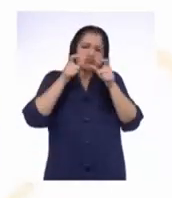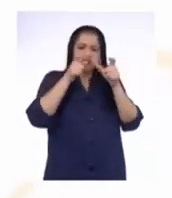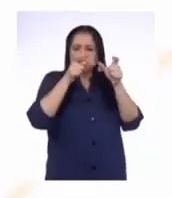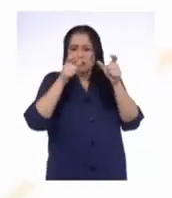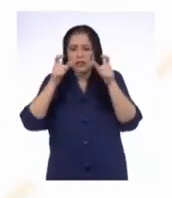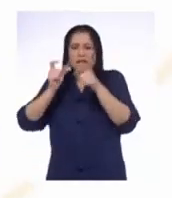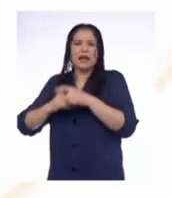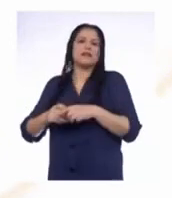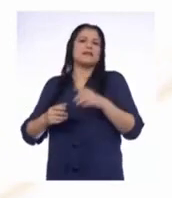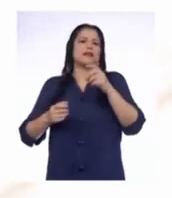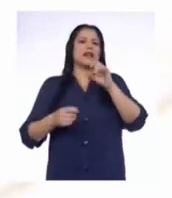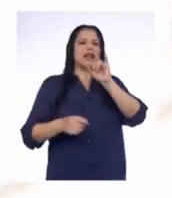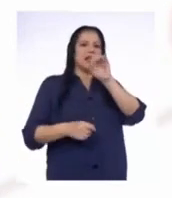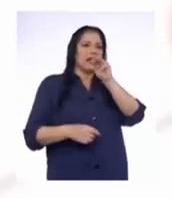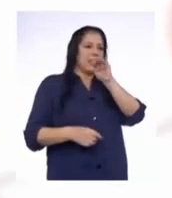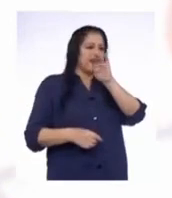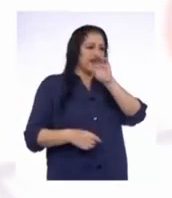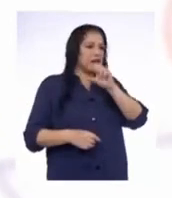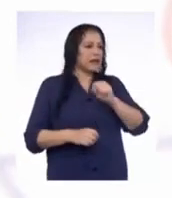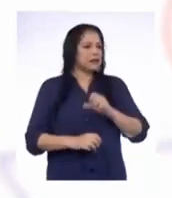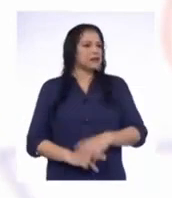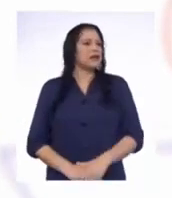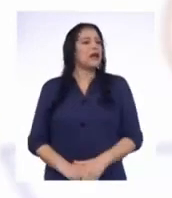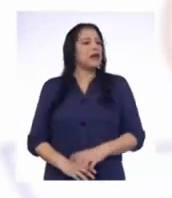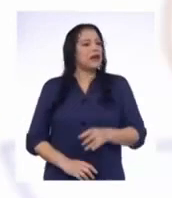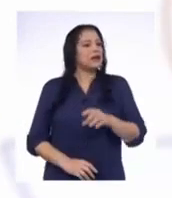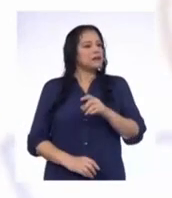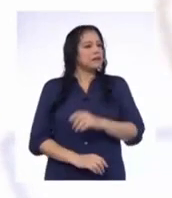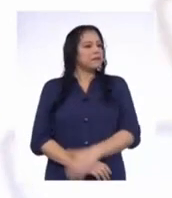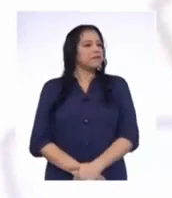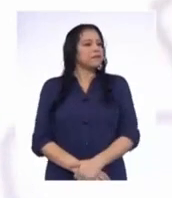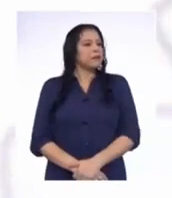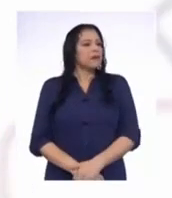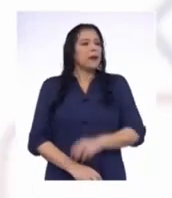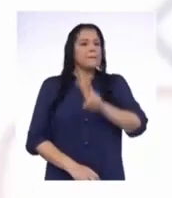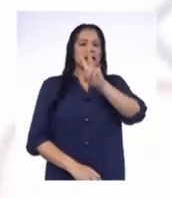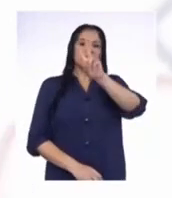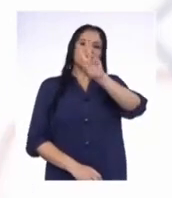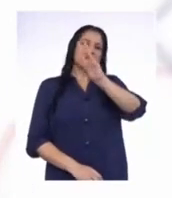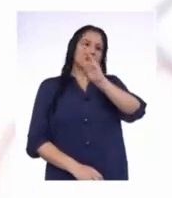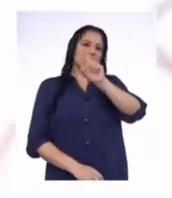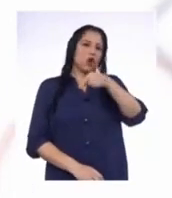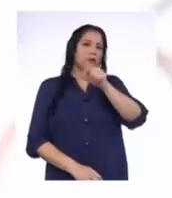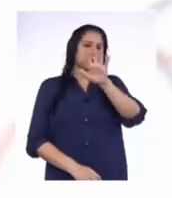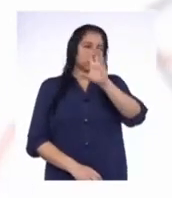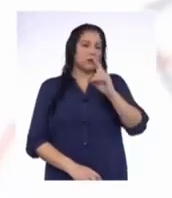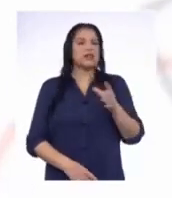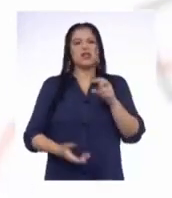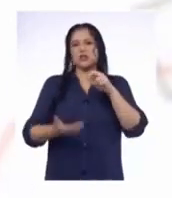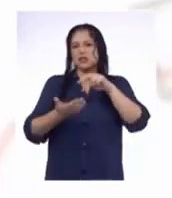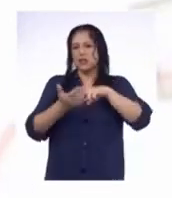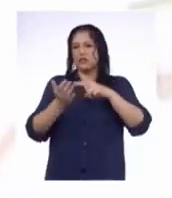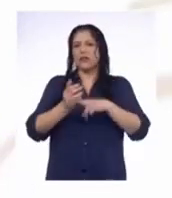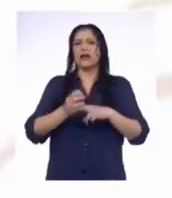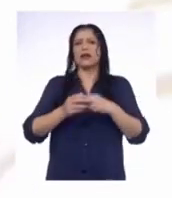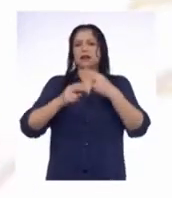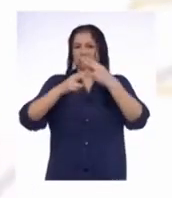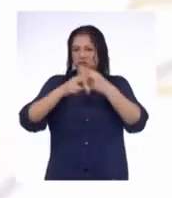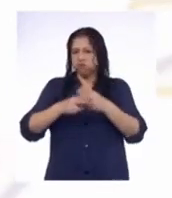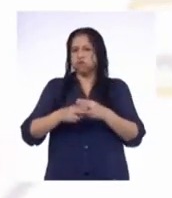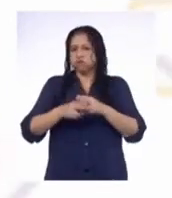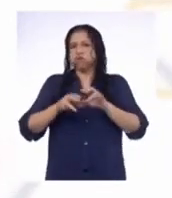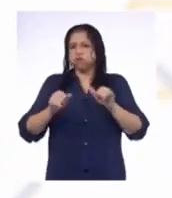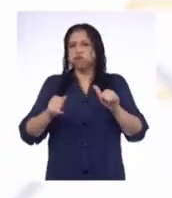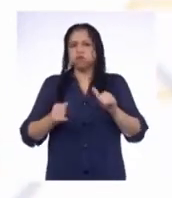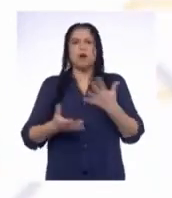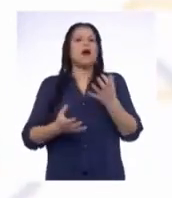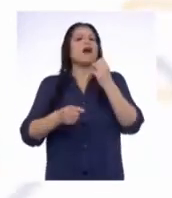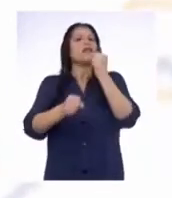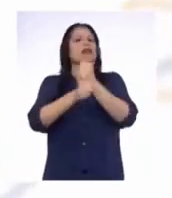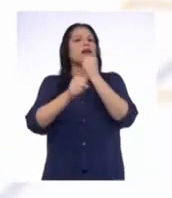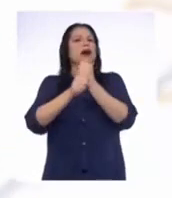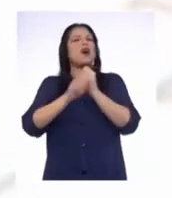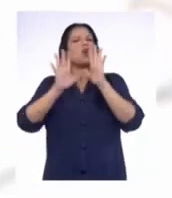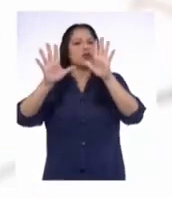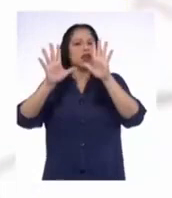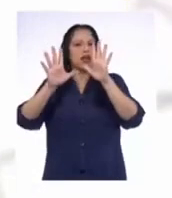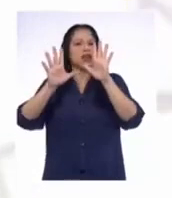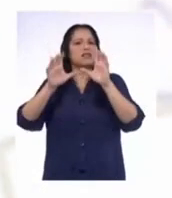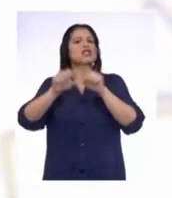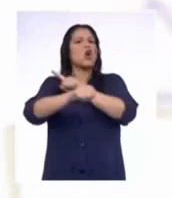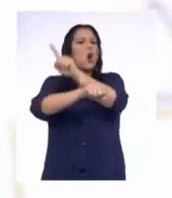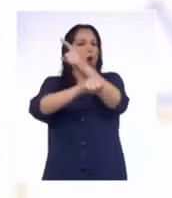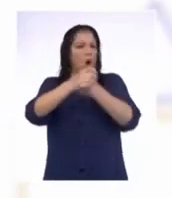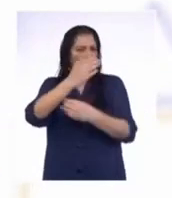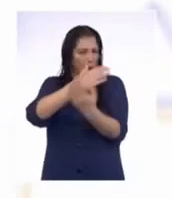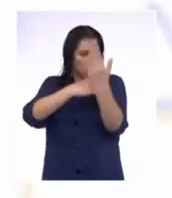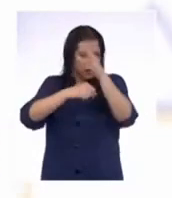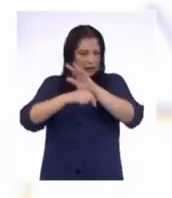a 26,54, lo cual indica que está con sobrepeso, cuya jornada laboral es de casi 10 horas al día.